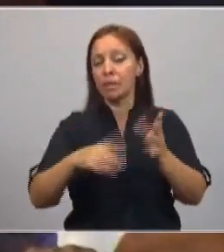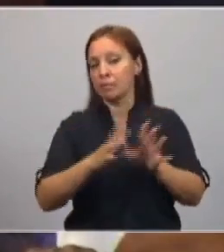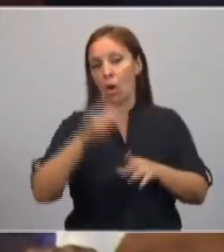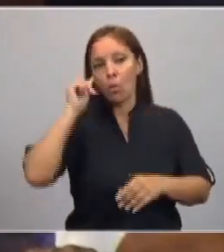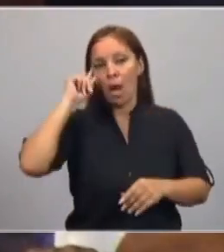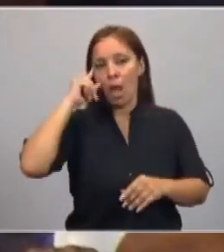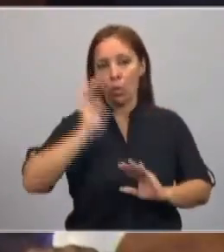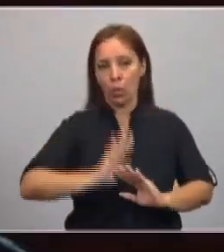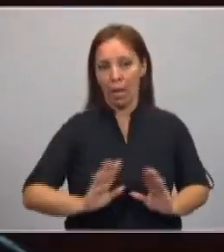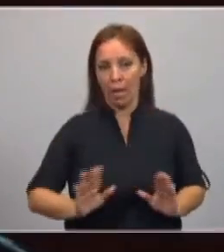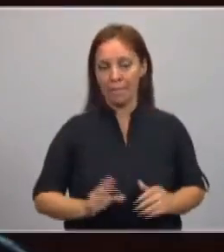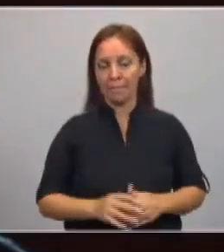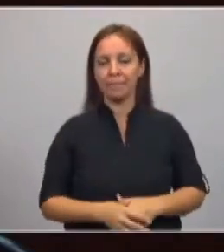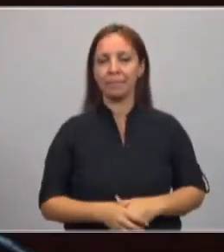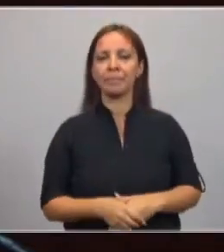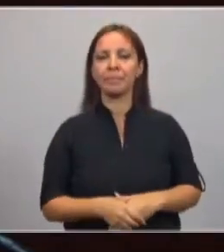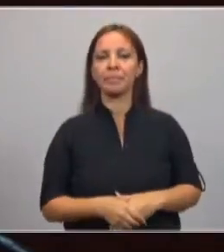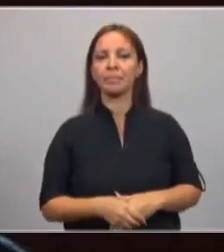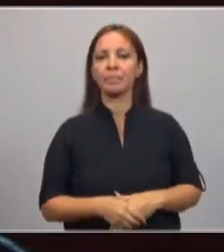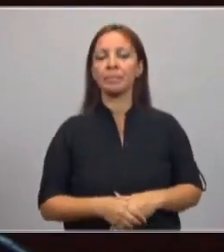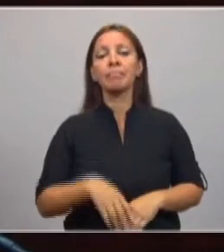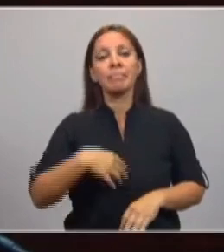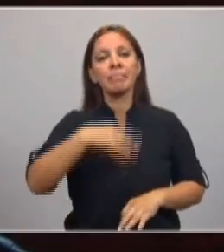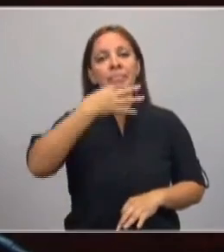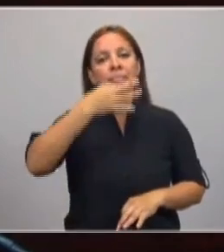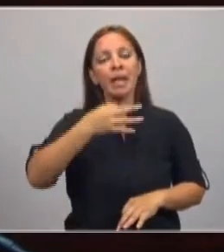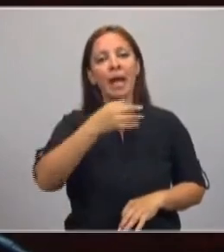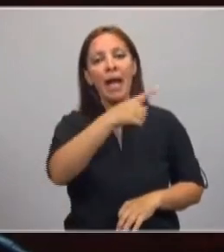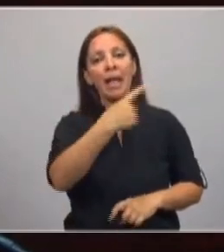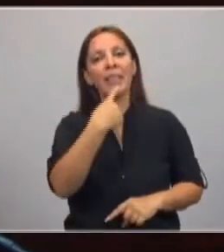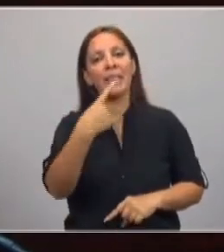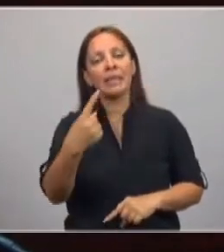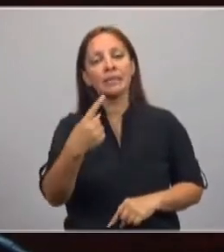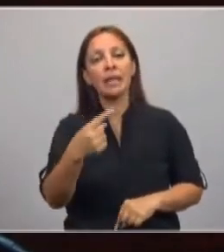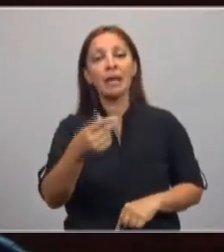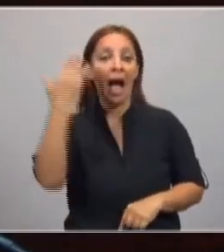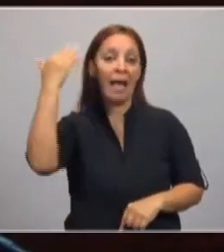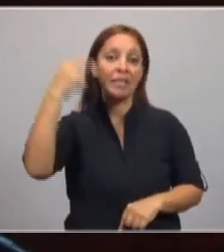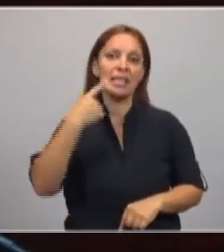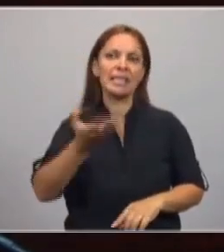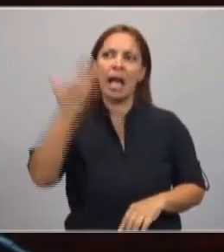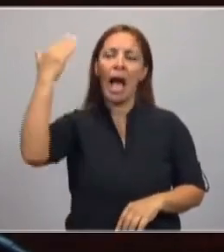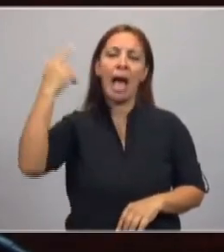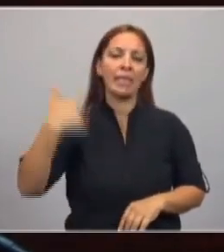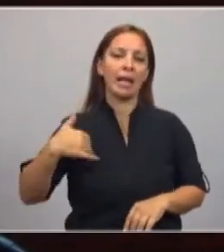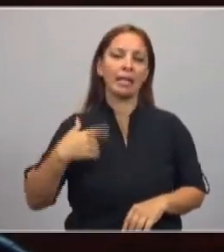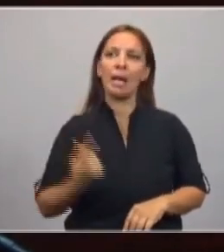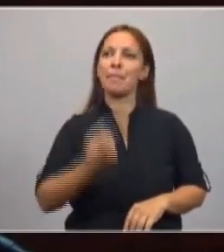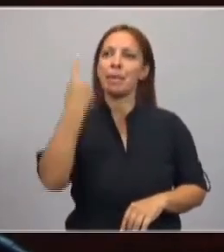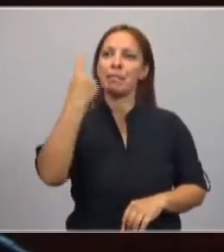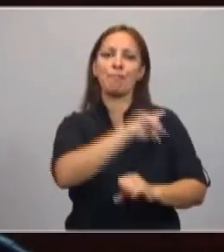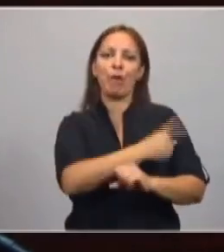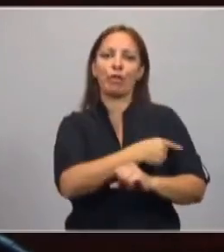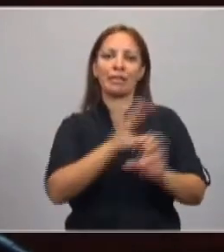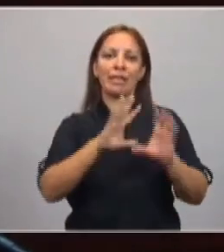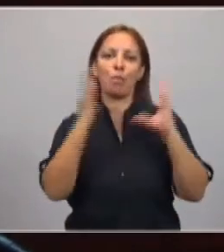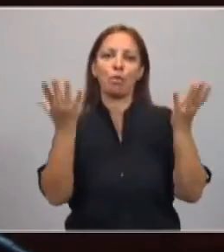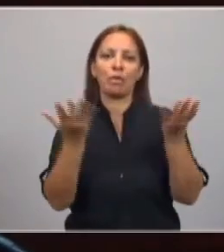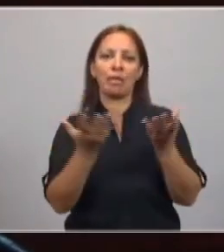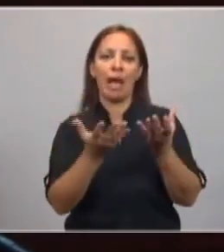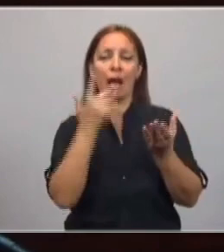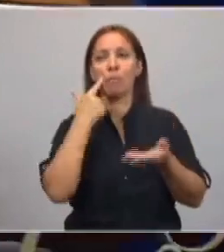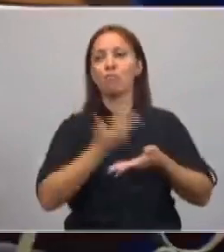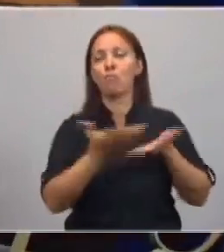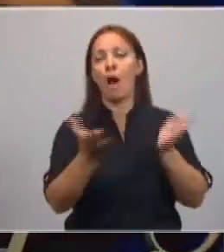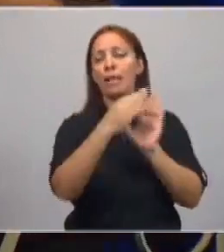disparate. Afirma que la Argentina era la primer potencia mundial basándose en estadísticas de Producto Bruto